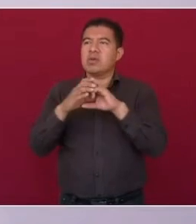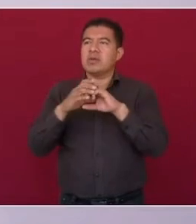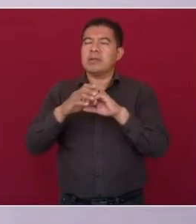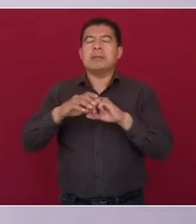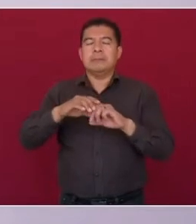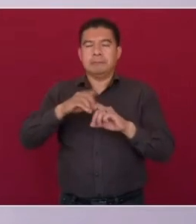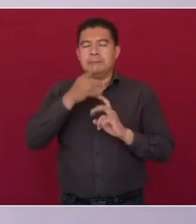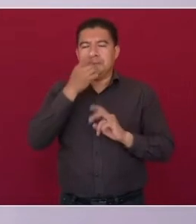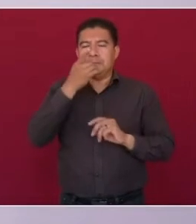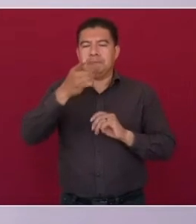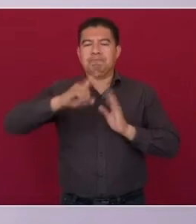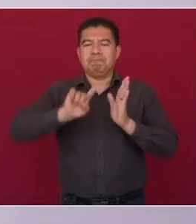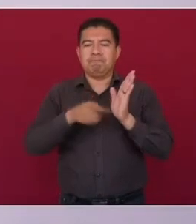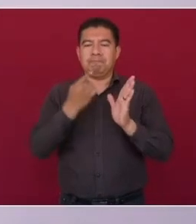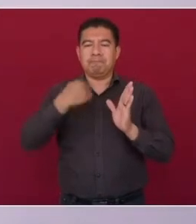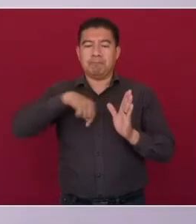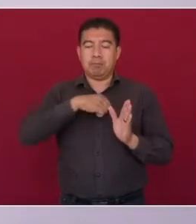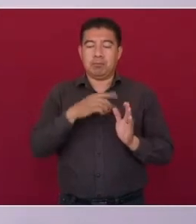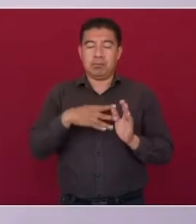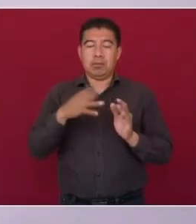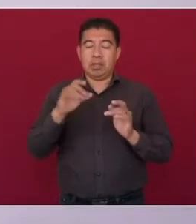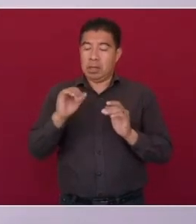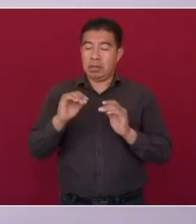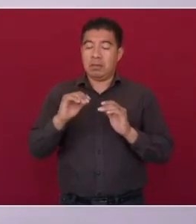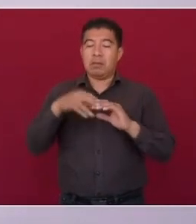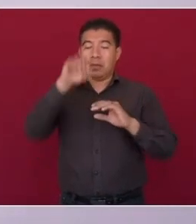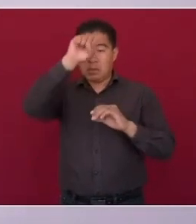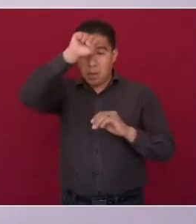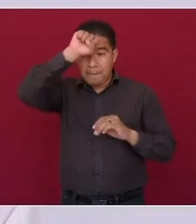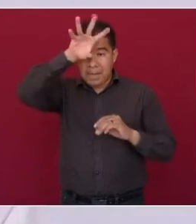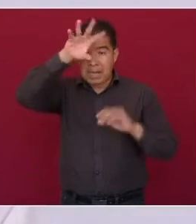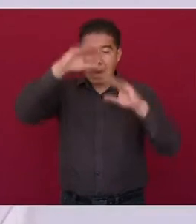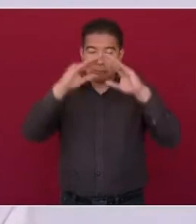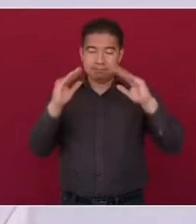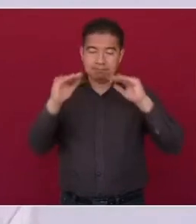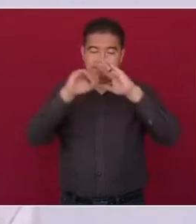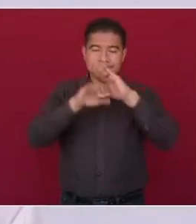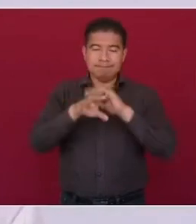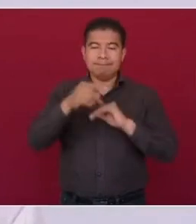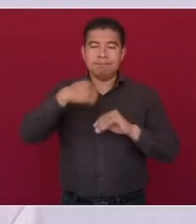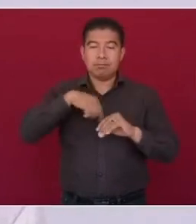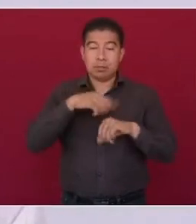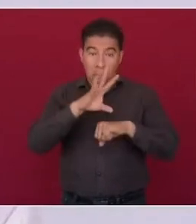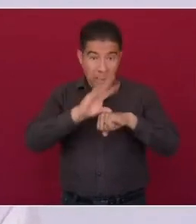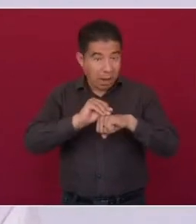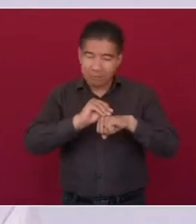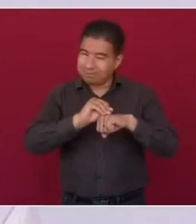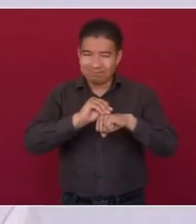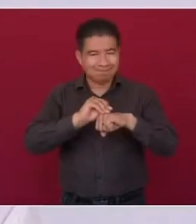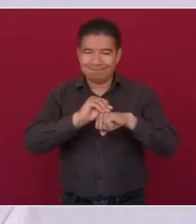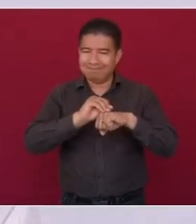Reitero, no hemos otorgado ninguna concesión minera, no se permite el fracking,